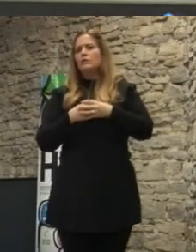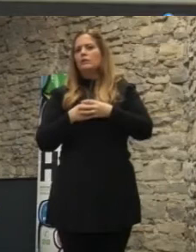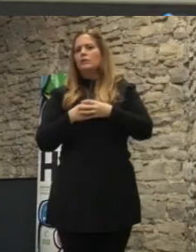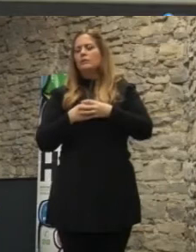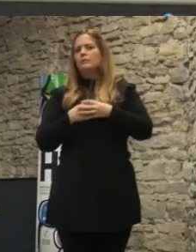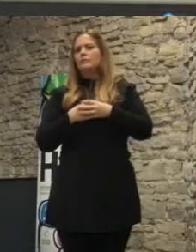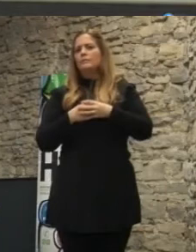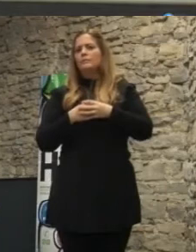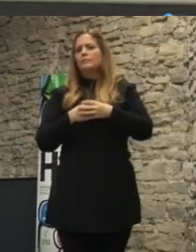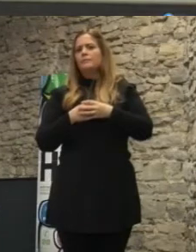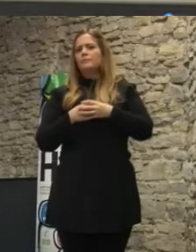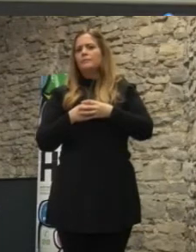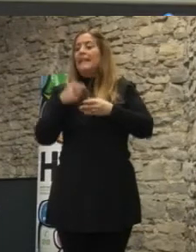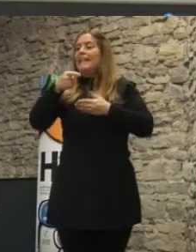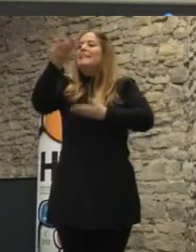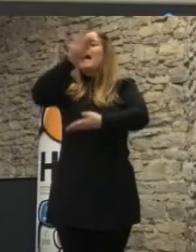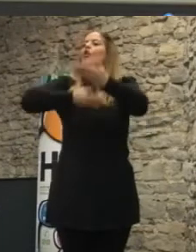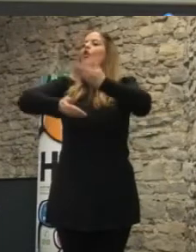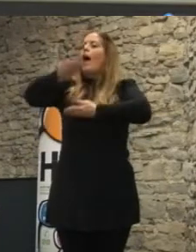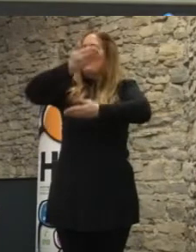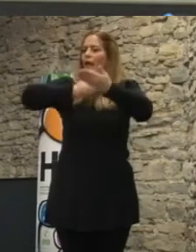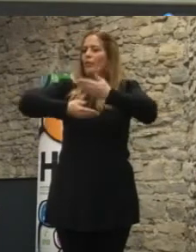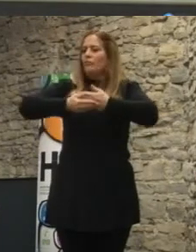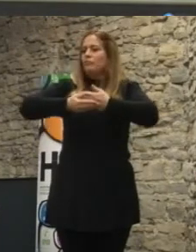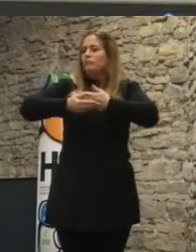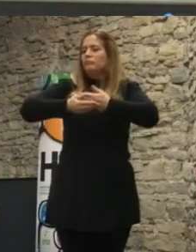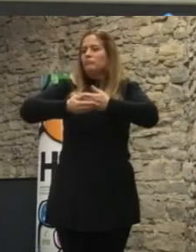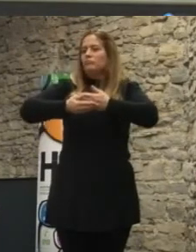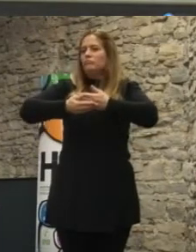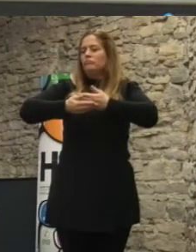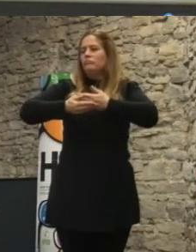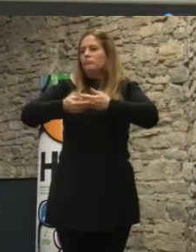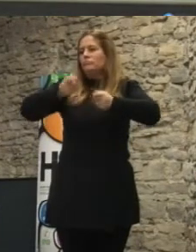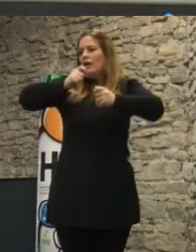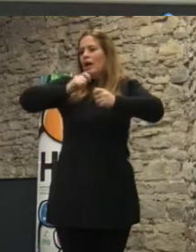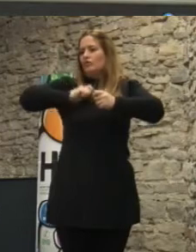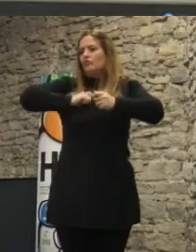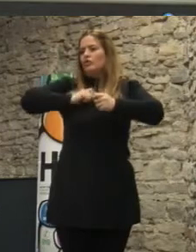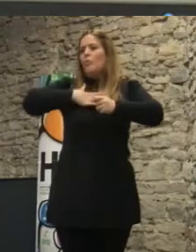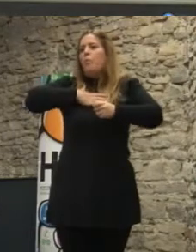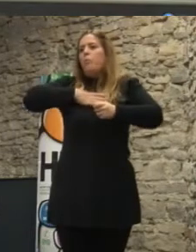posibilidades nos ofrece esa colaboración? ¿Tenemos que ir hacia ella, precisamente?